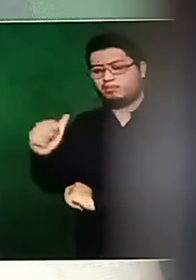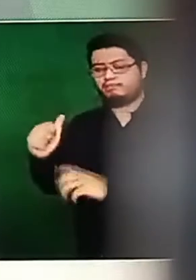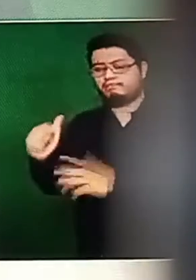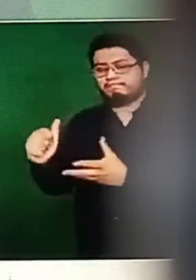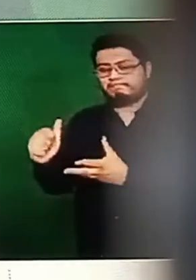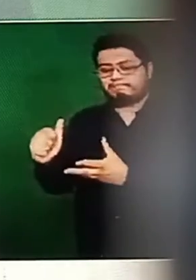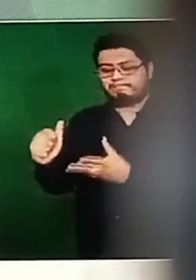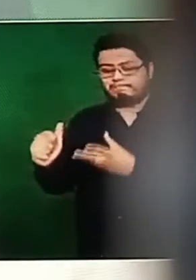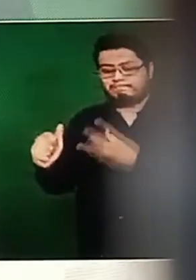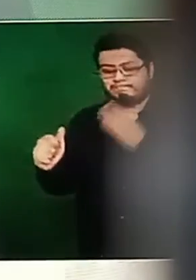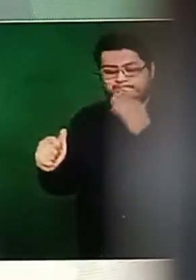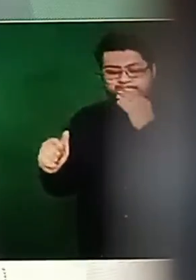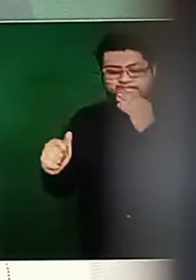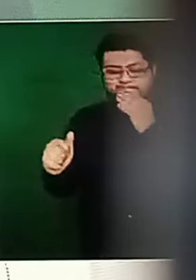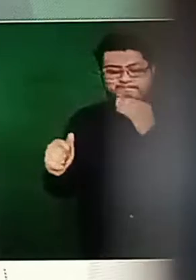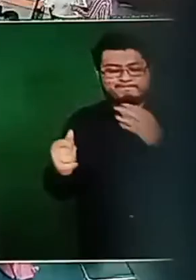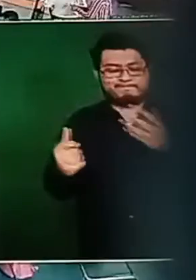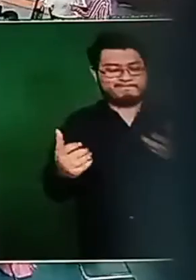llega la